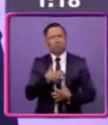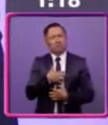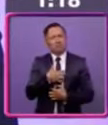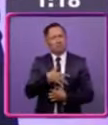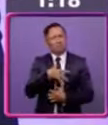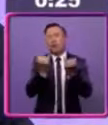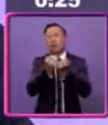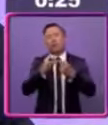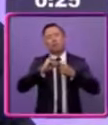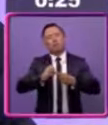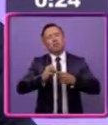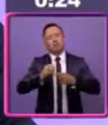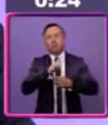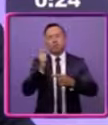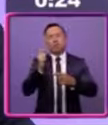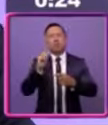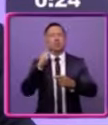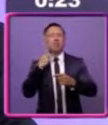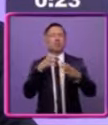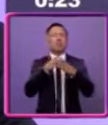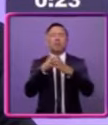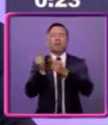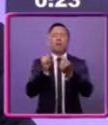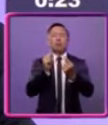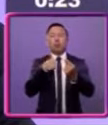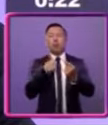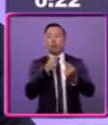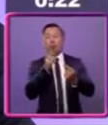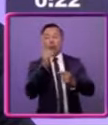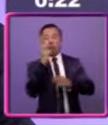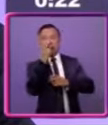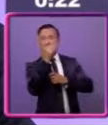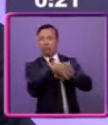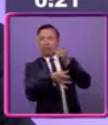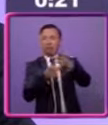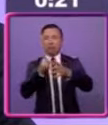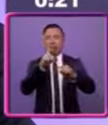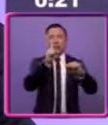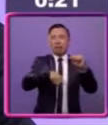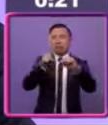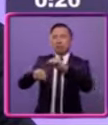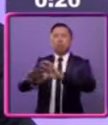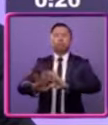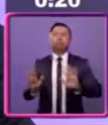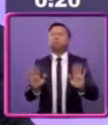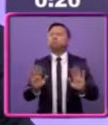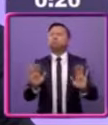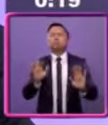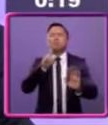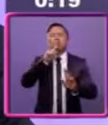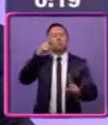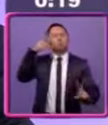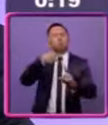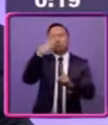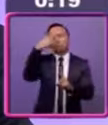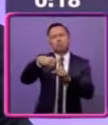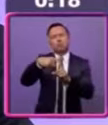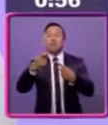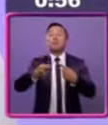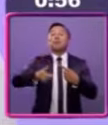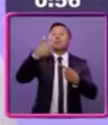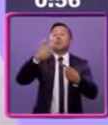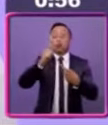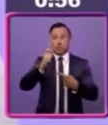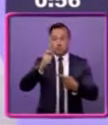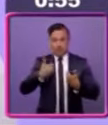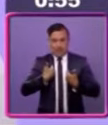7 fueron los del tránsito para llegar aquí contigo a 1tb pero de verdad que no no comunican nada